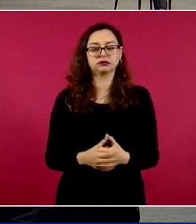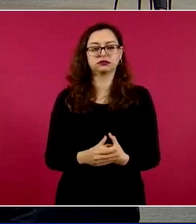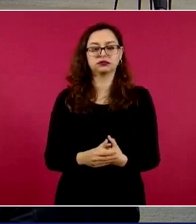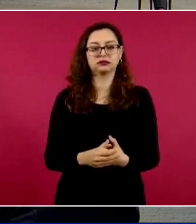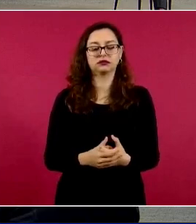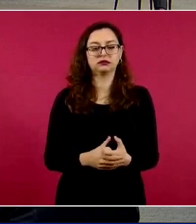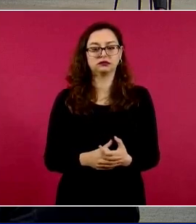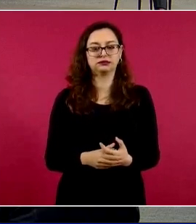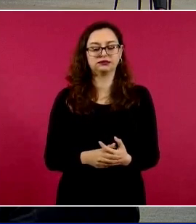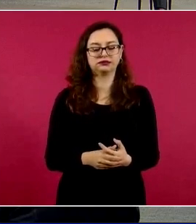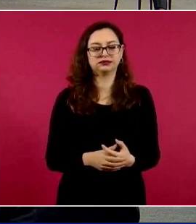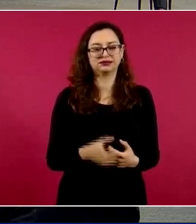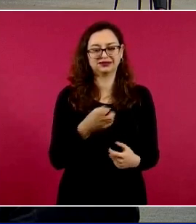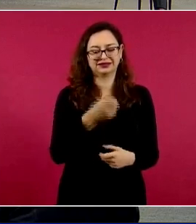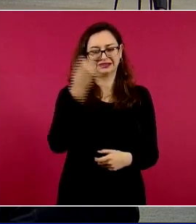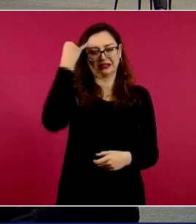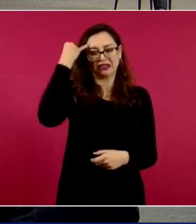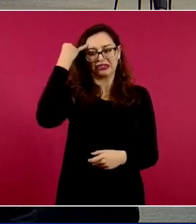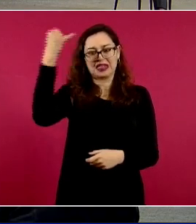Esas ideas